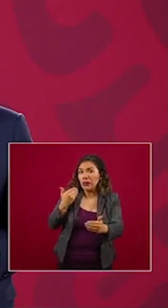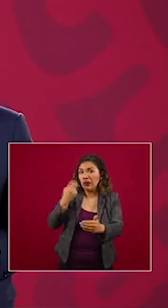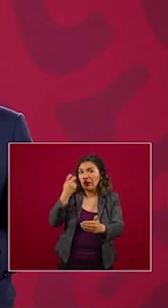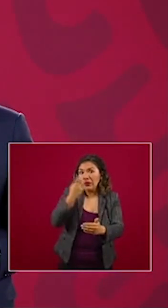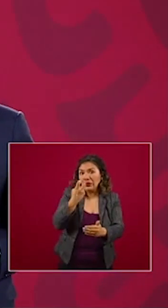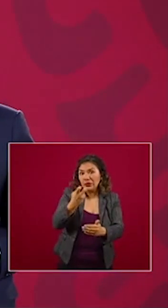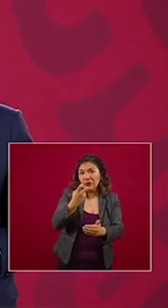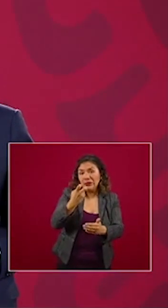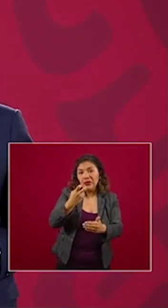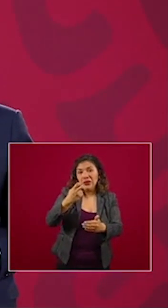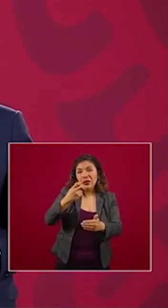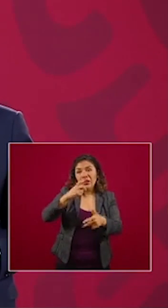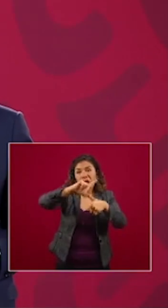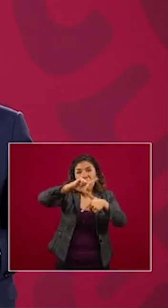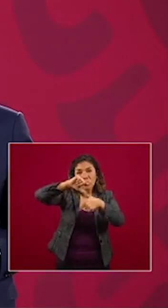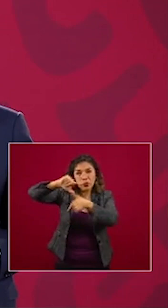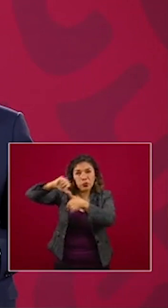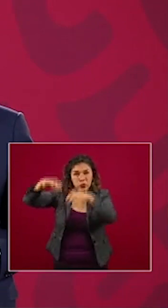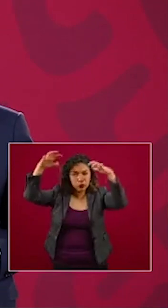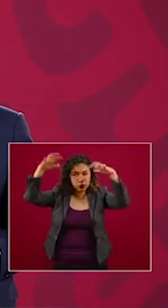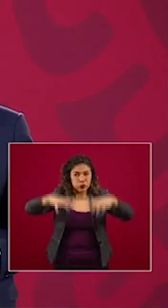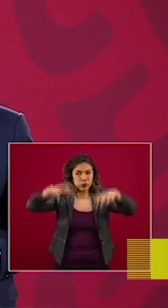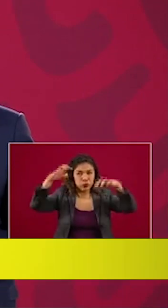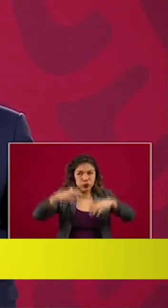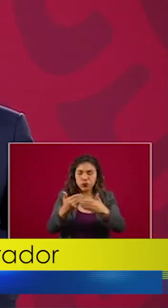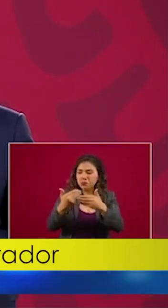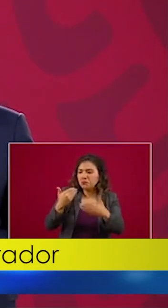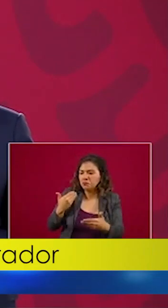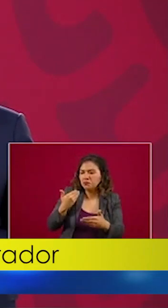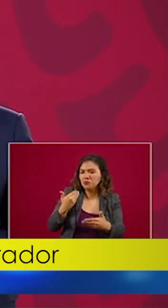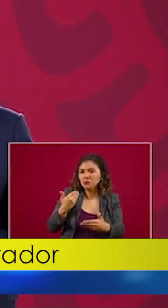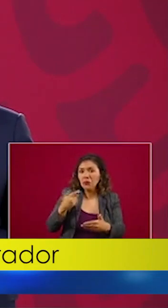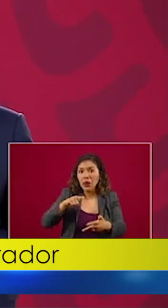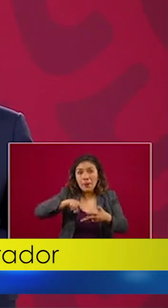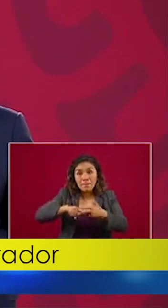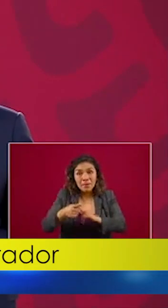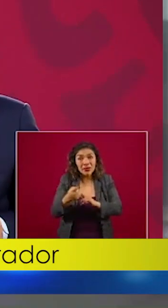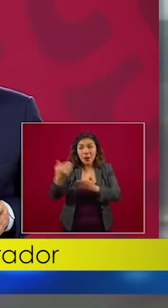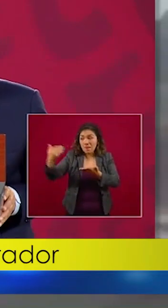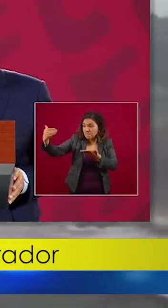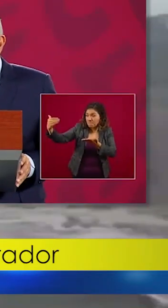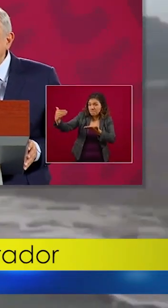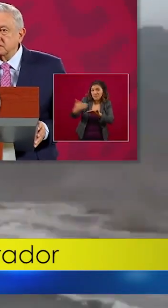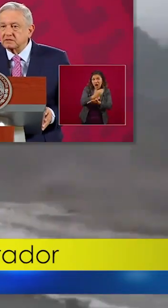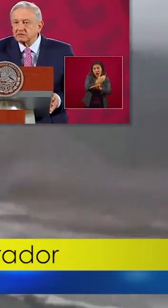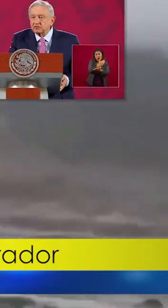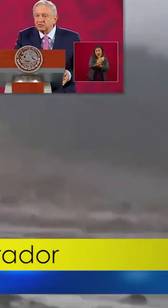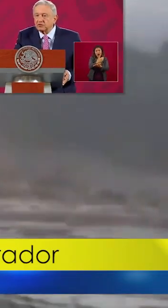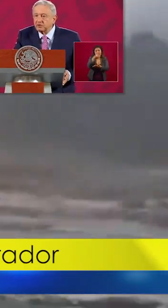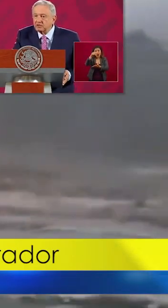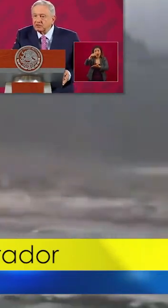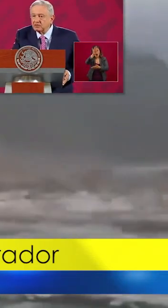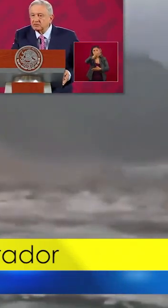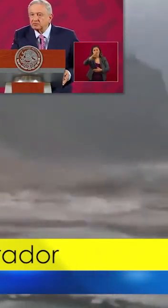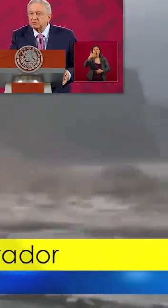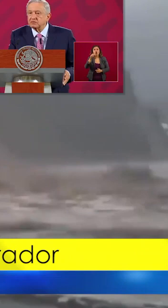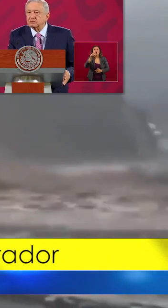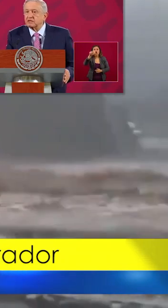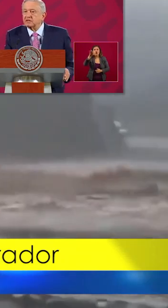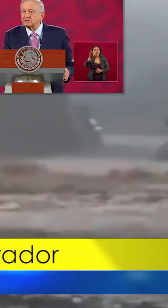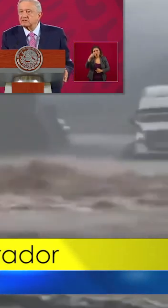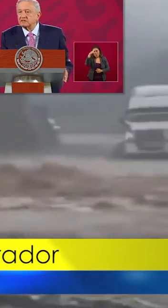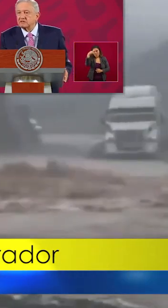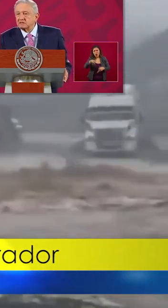de esta tormenta, desde que entró del Golfo de México